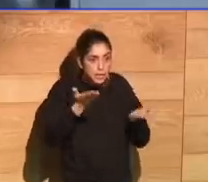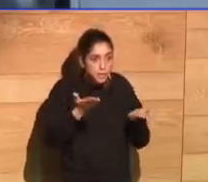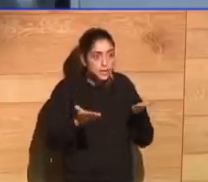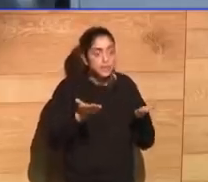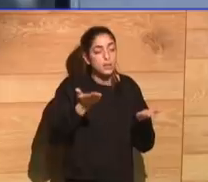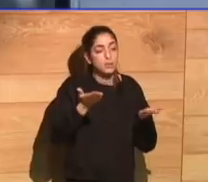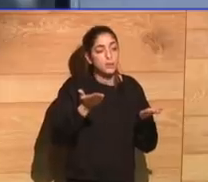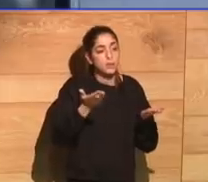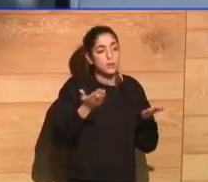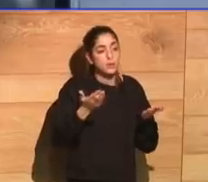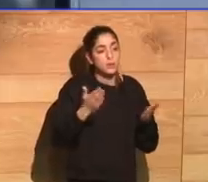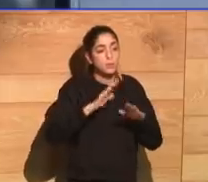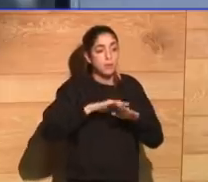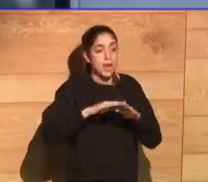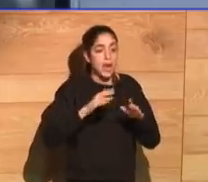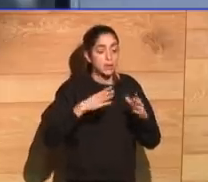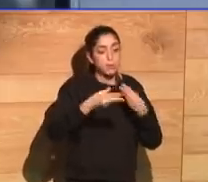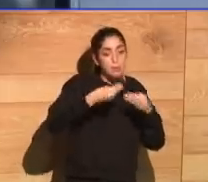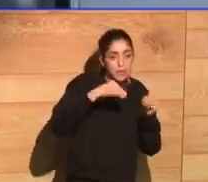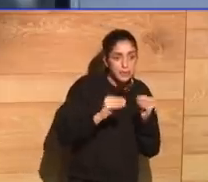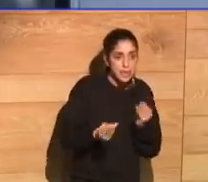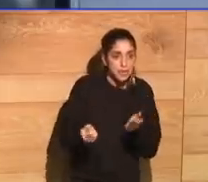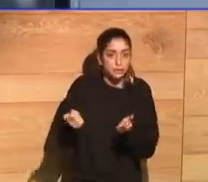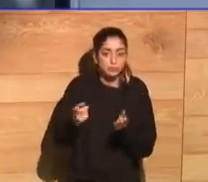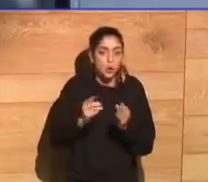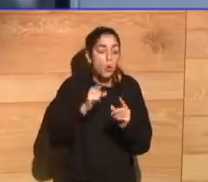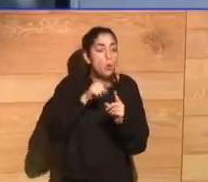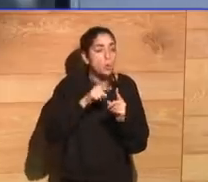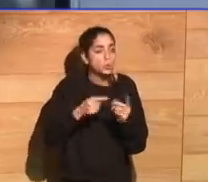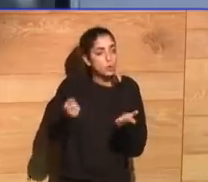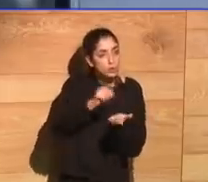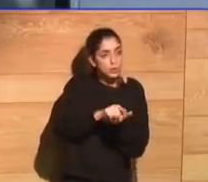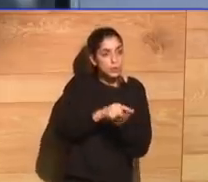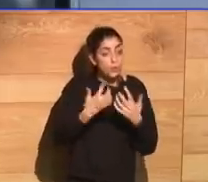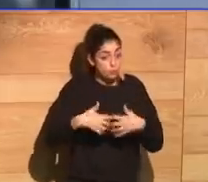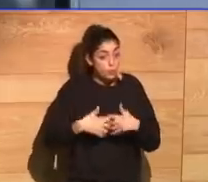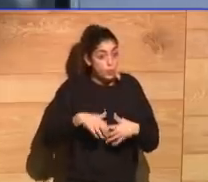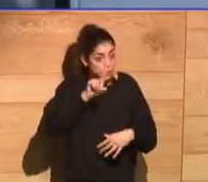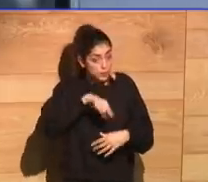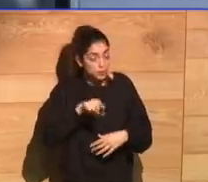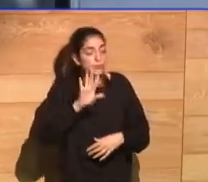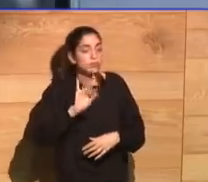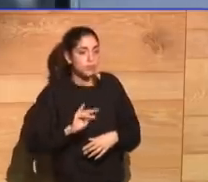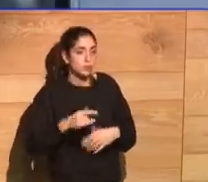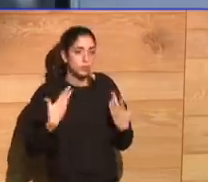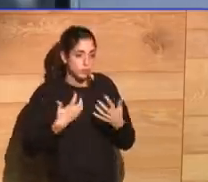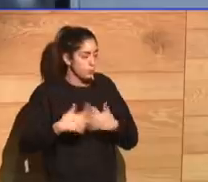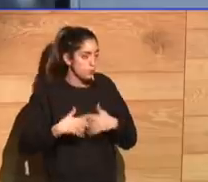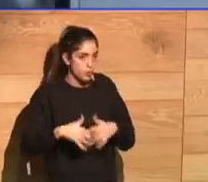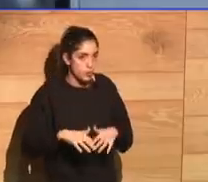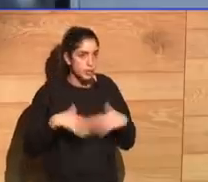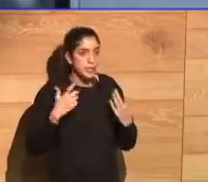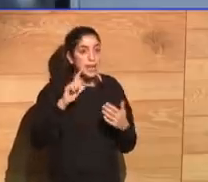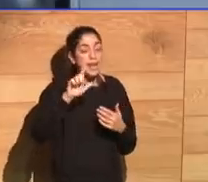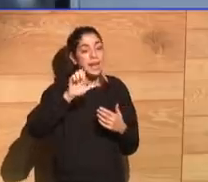con reaprovechamiento de material de dos películas, creando una nueva de... que funciona. Funciona, pues ya está, funcionó. Y Lester imprime ese tono desde